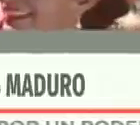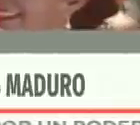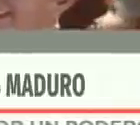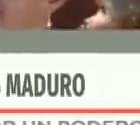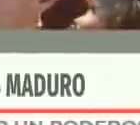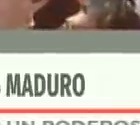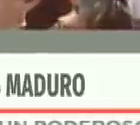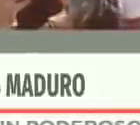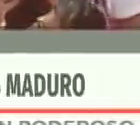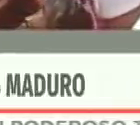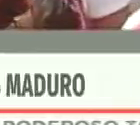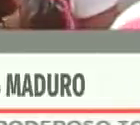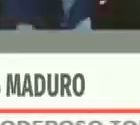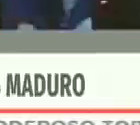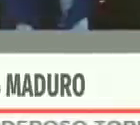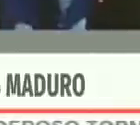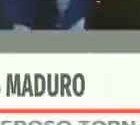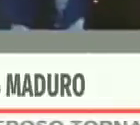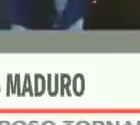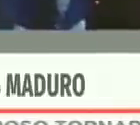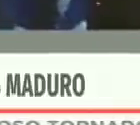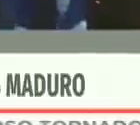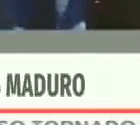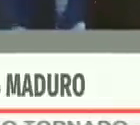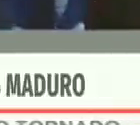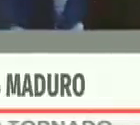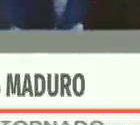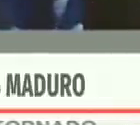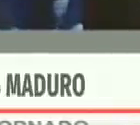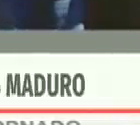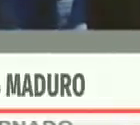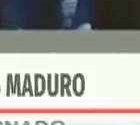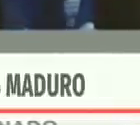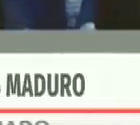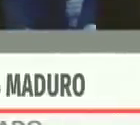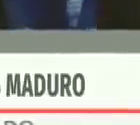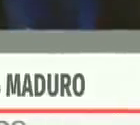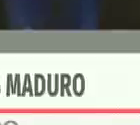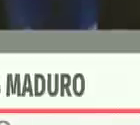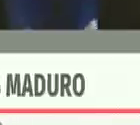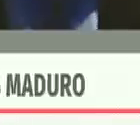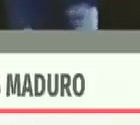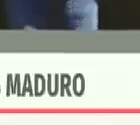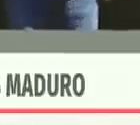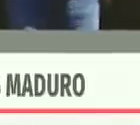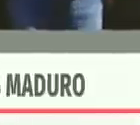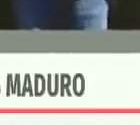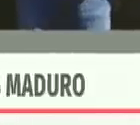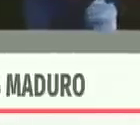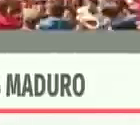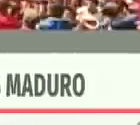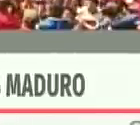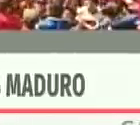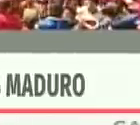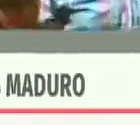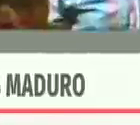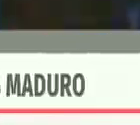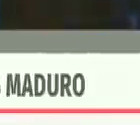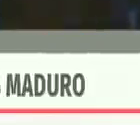Ese es nuestro compañero Diosdado Cabello